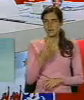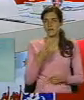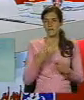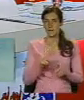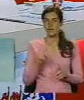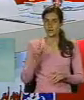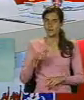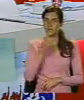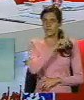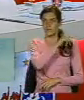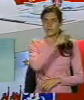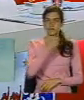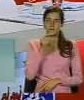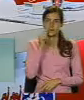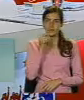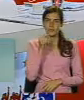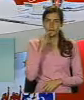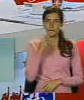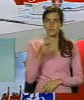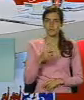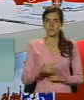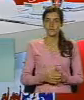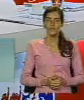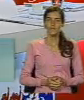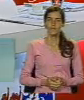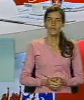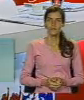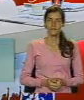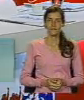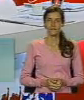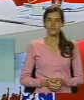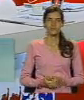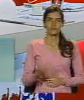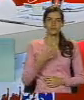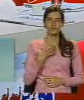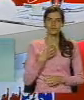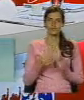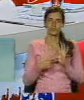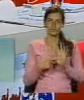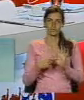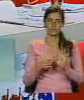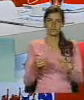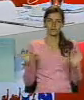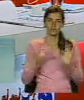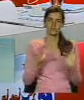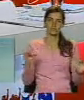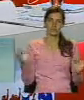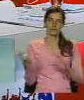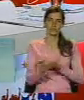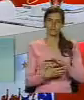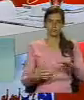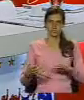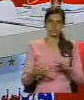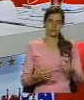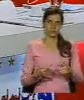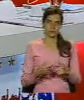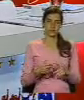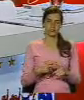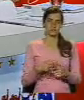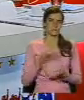dice el jefe del CORE, mira, no se presentó ningún incidente y fue